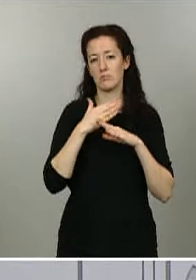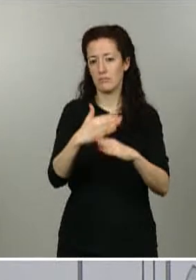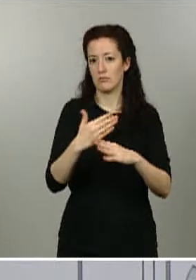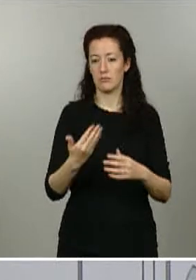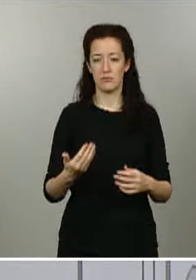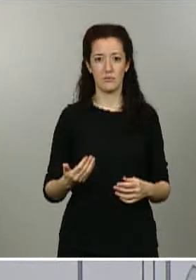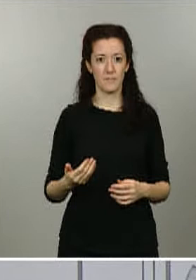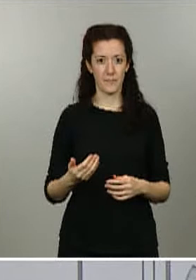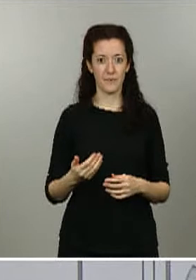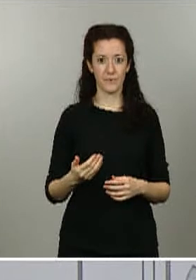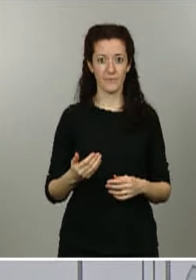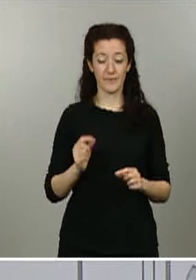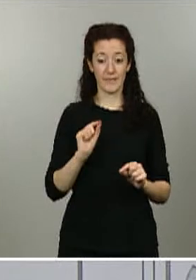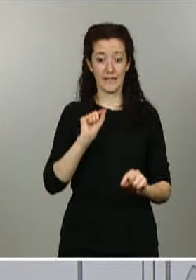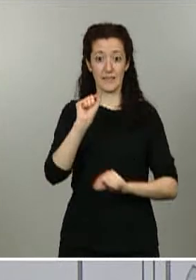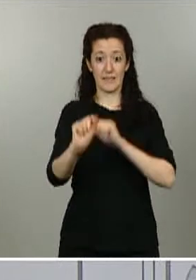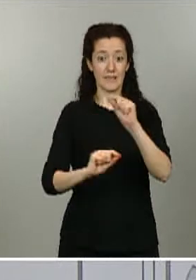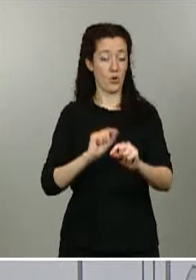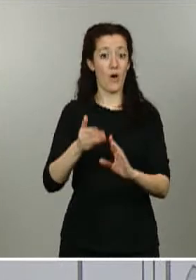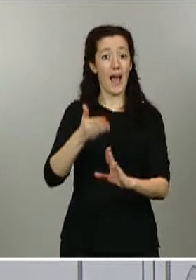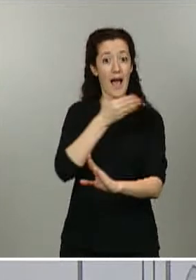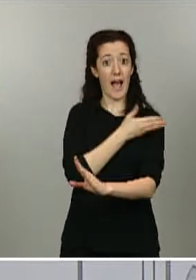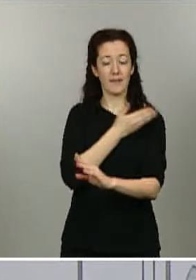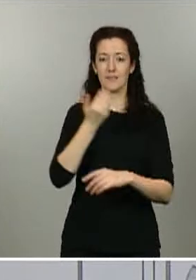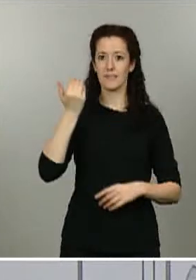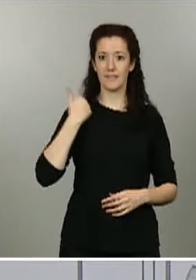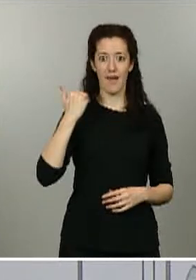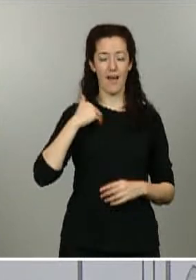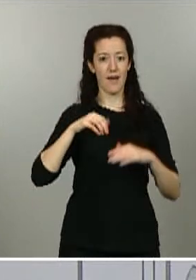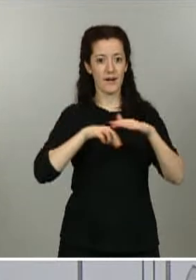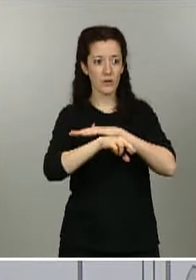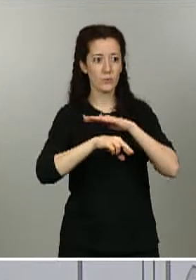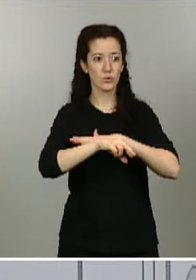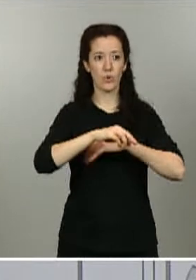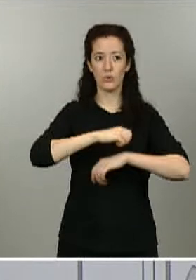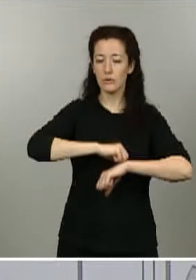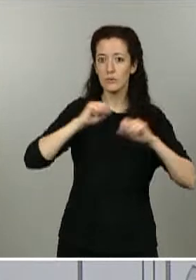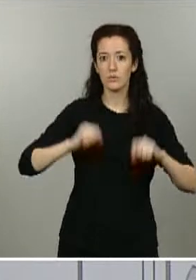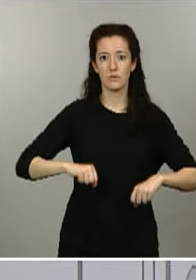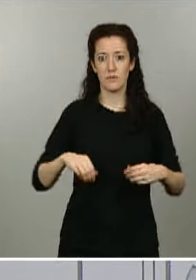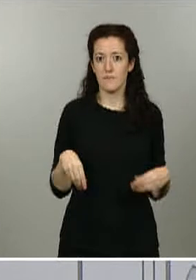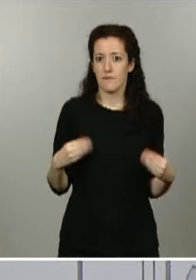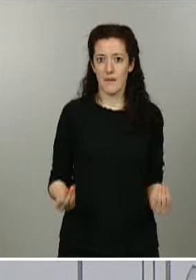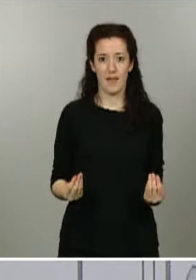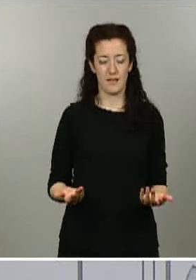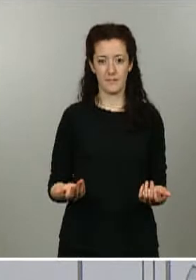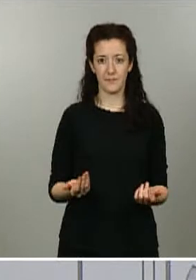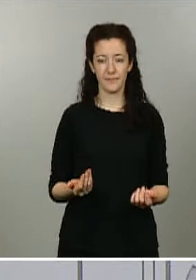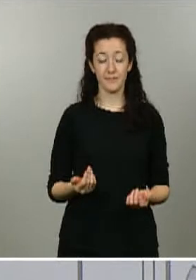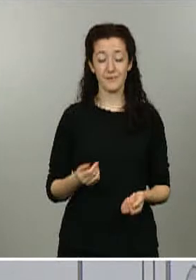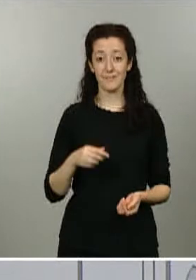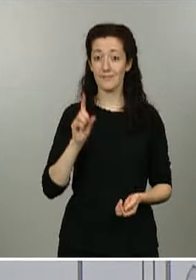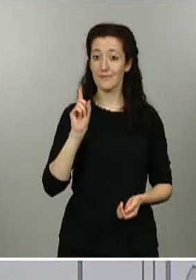a muy alto nivel y además tiene una situación epidemiológica favorecedora, con unos niveles de transmisión, la famosa